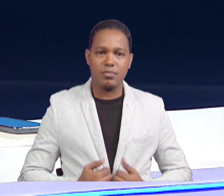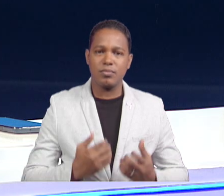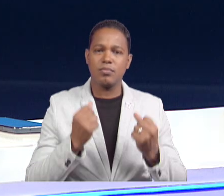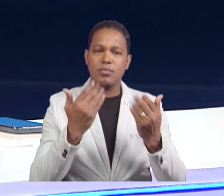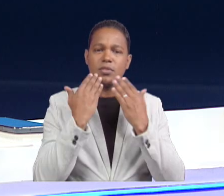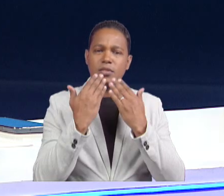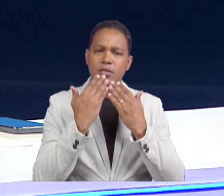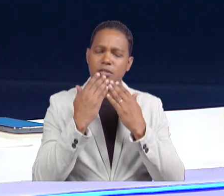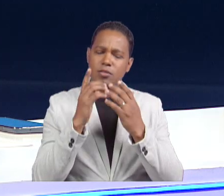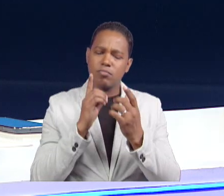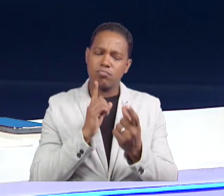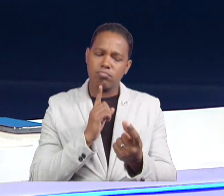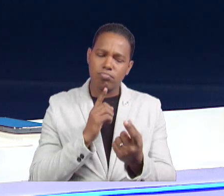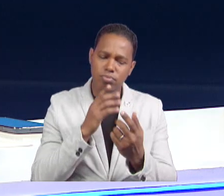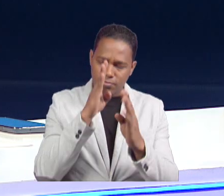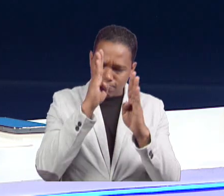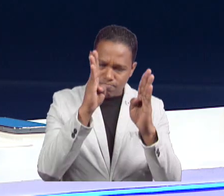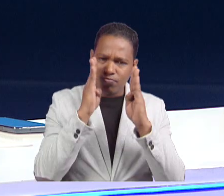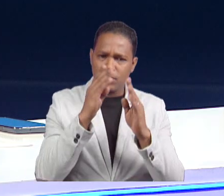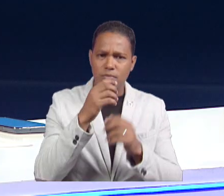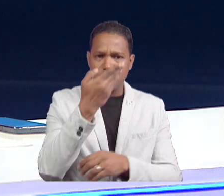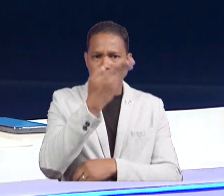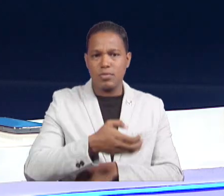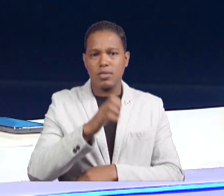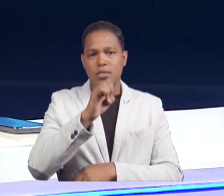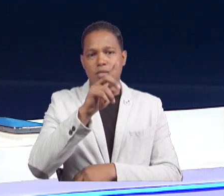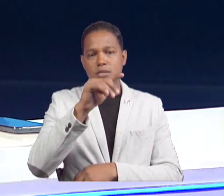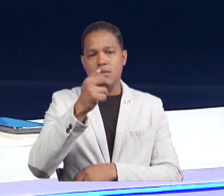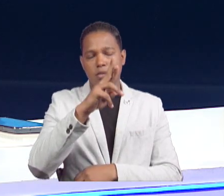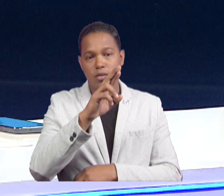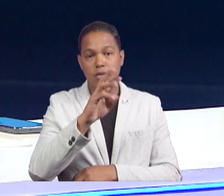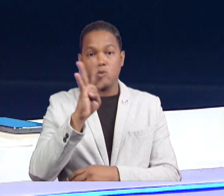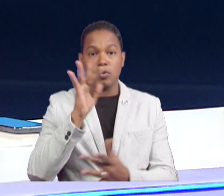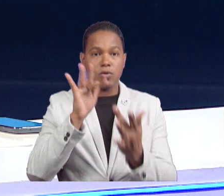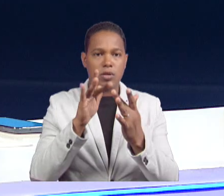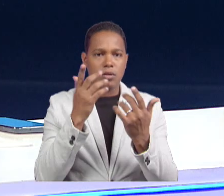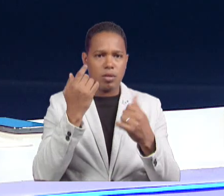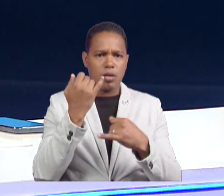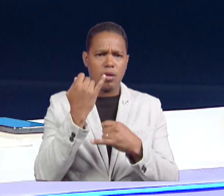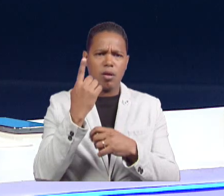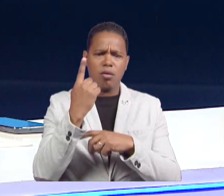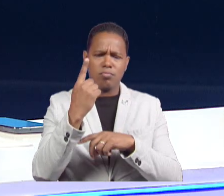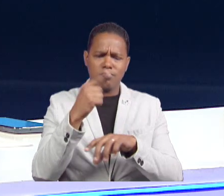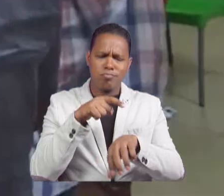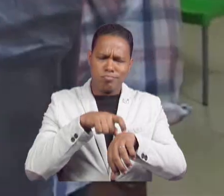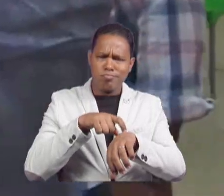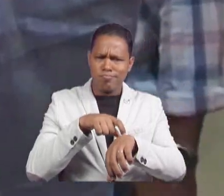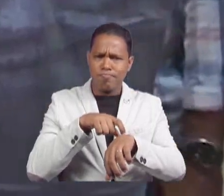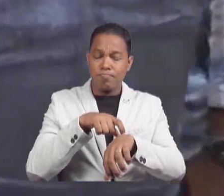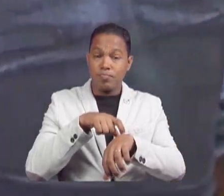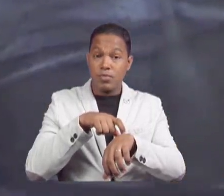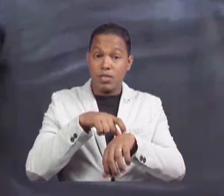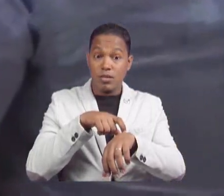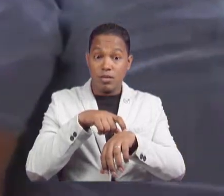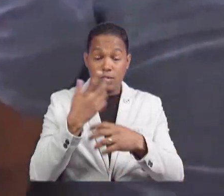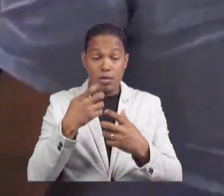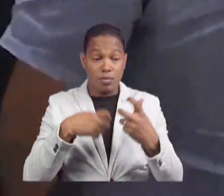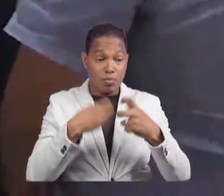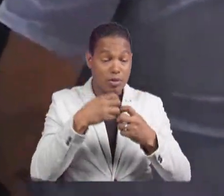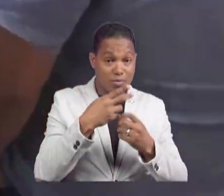Gracias por la sintonía. Soy Esther López, el 4 Conecta a esta hora. Con miras de buscar una pronta solución al